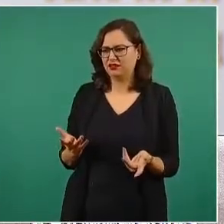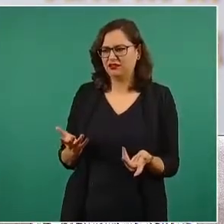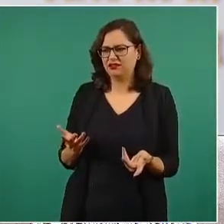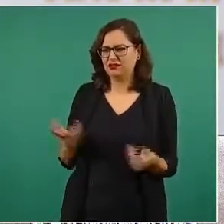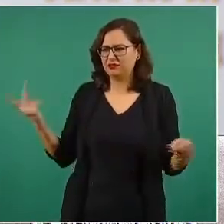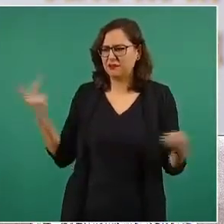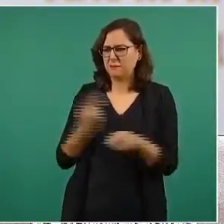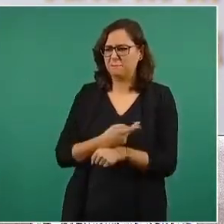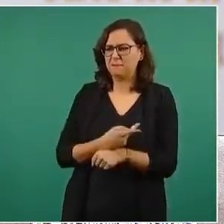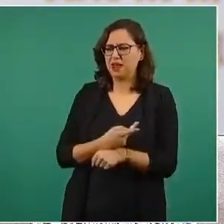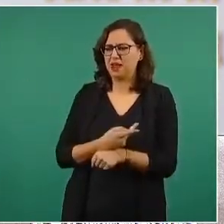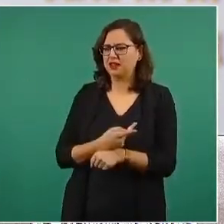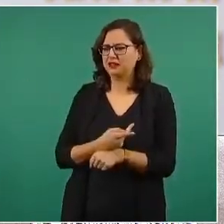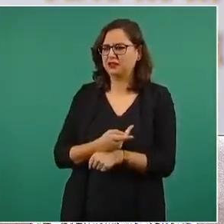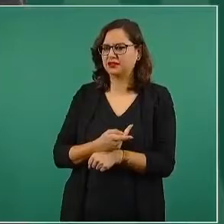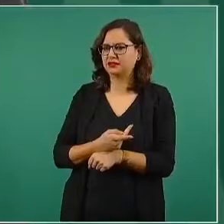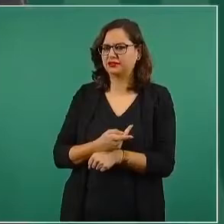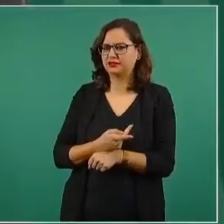imperaba